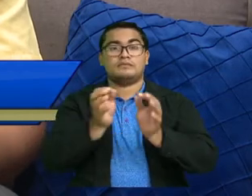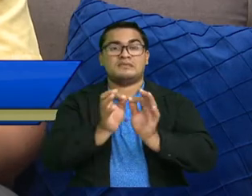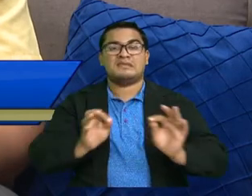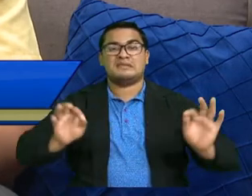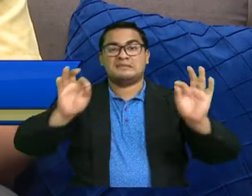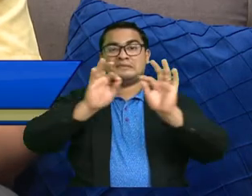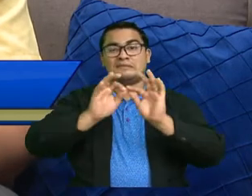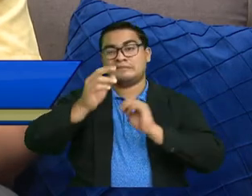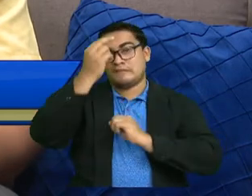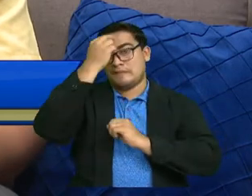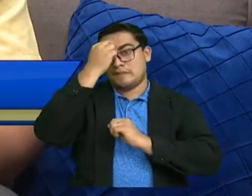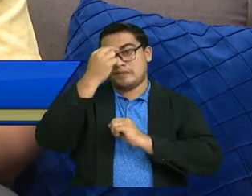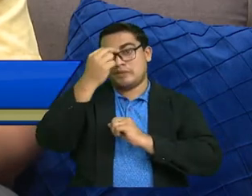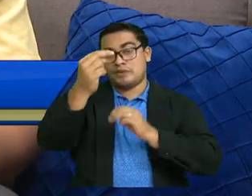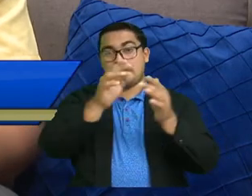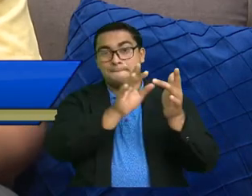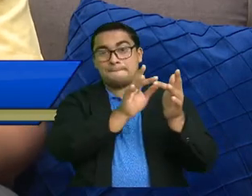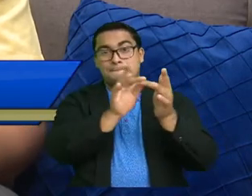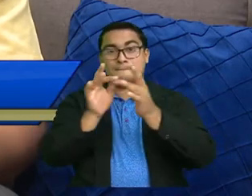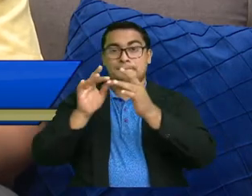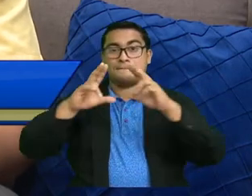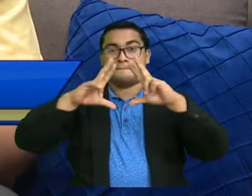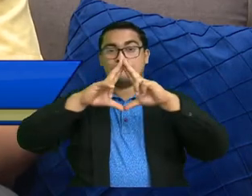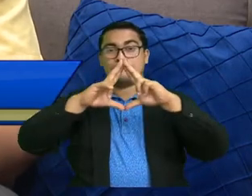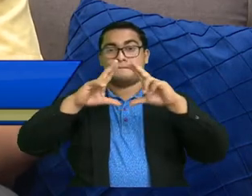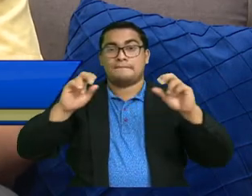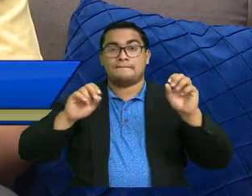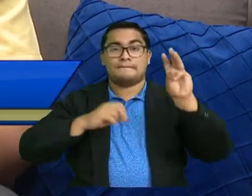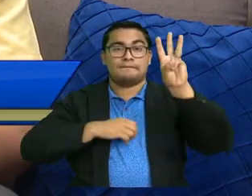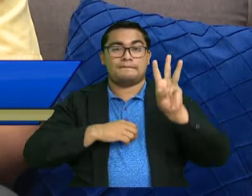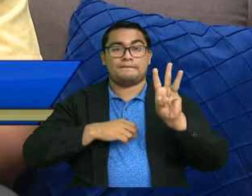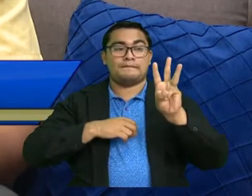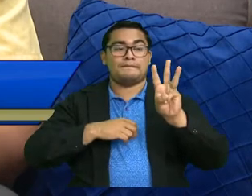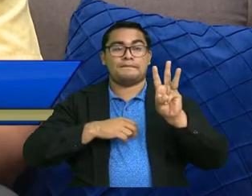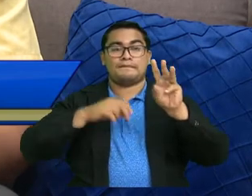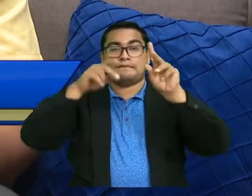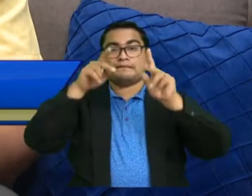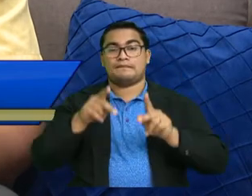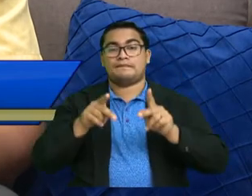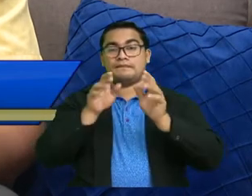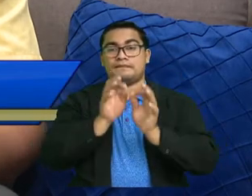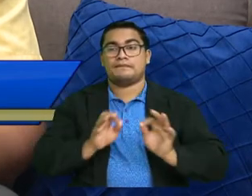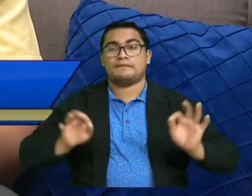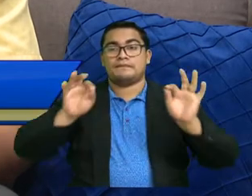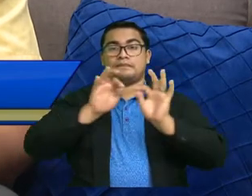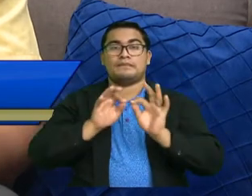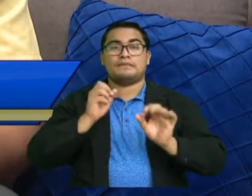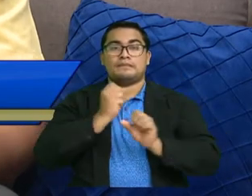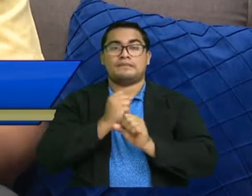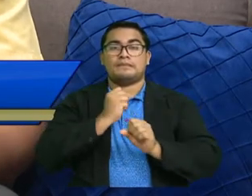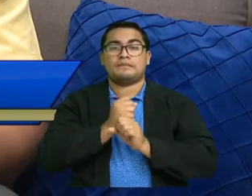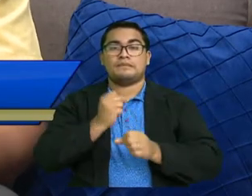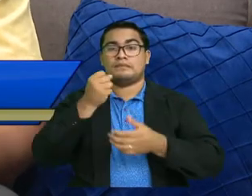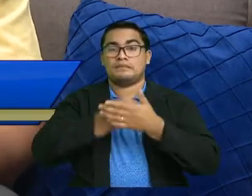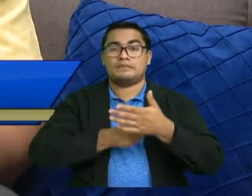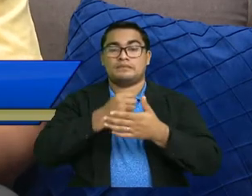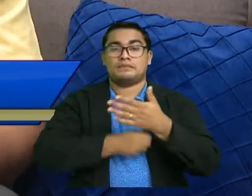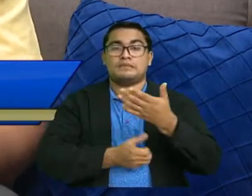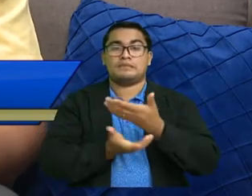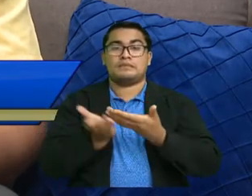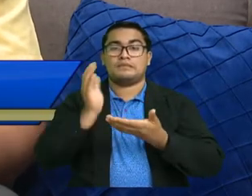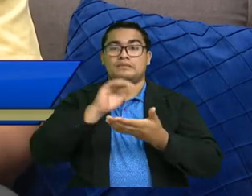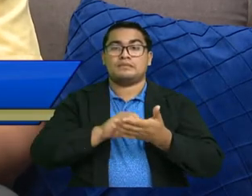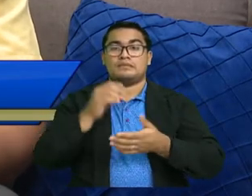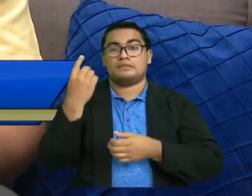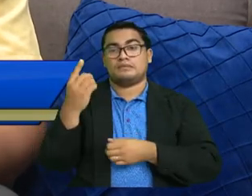altos reconocimientos que existen en nuestro país a tres personas destacadas cuya labor ha significado la defensa y la restitución de